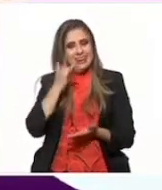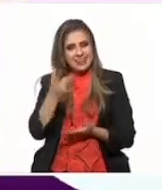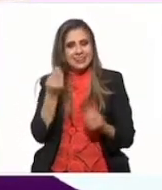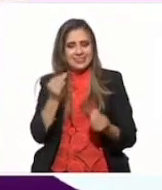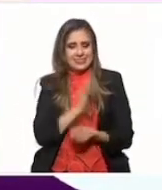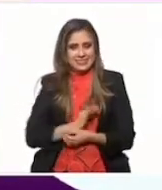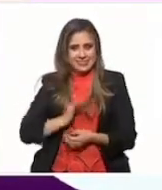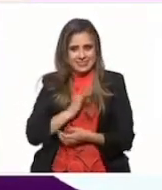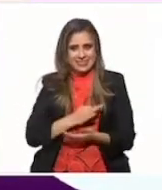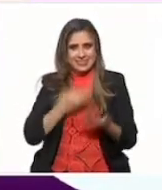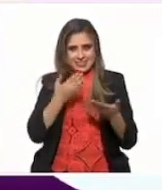felicidades gracias